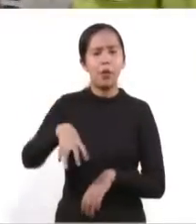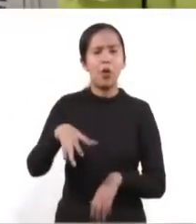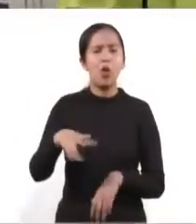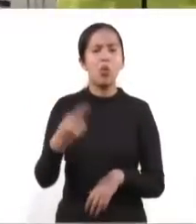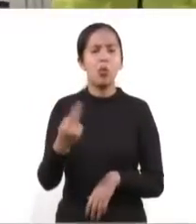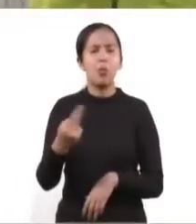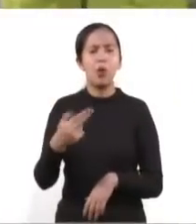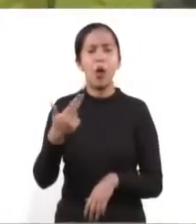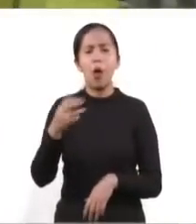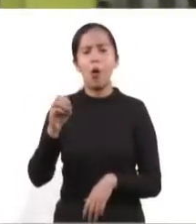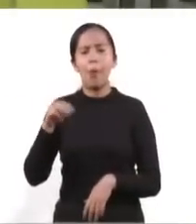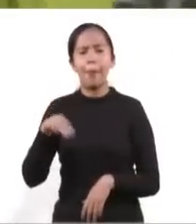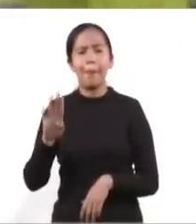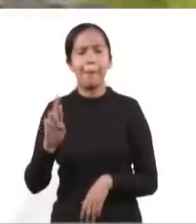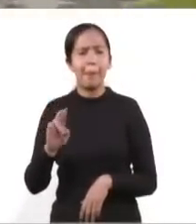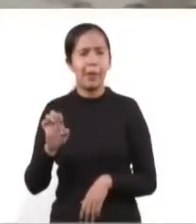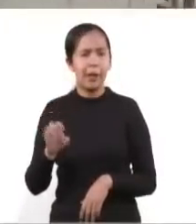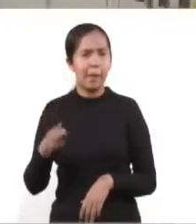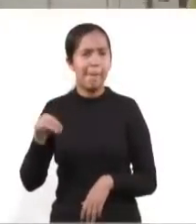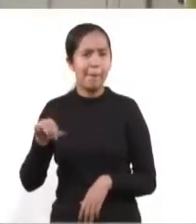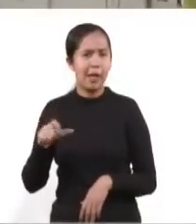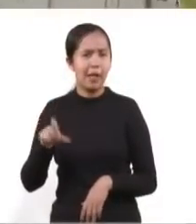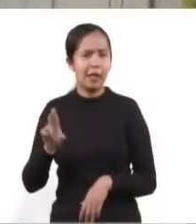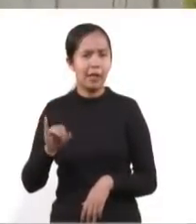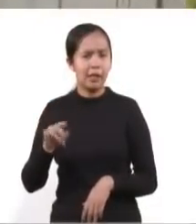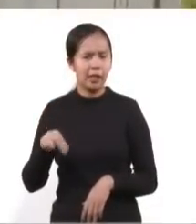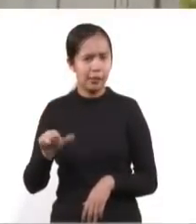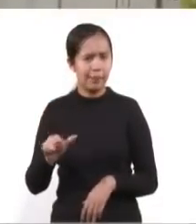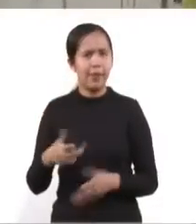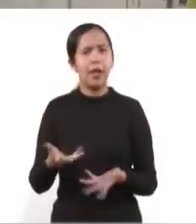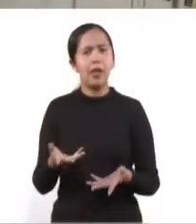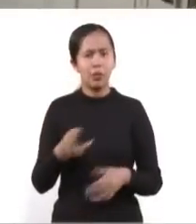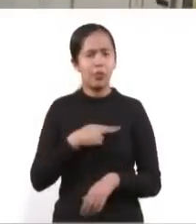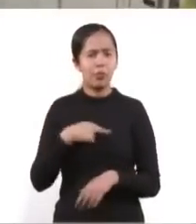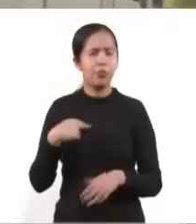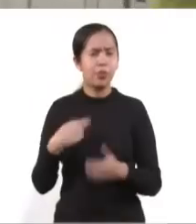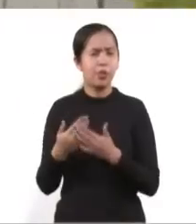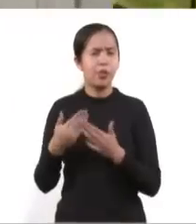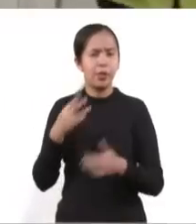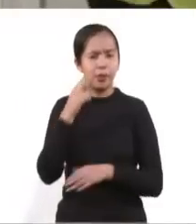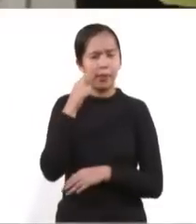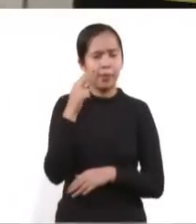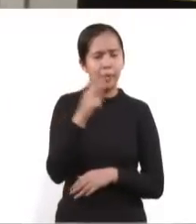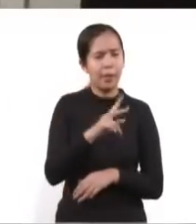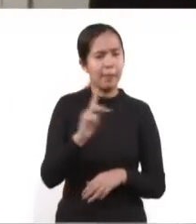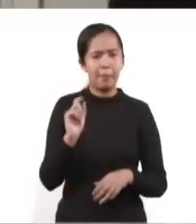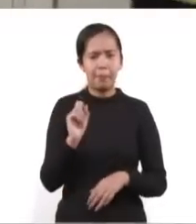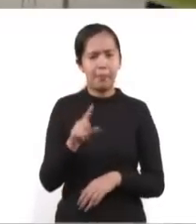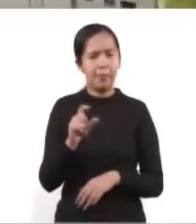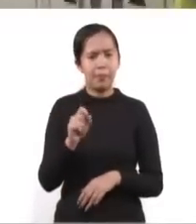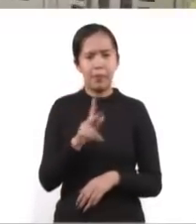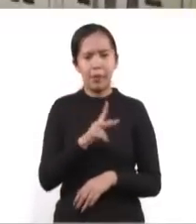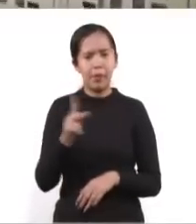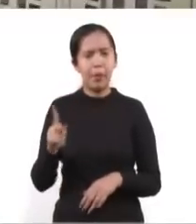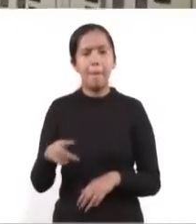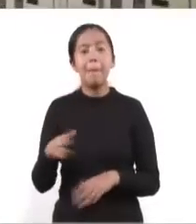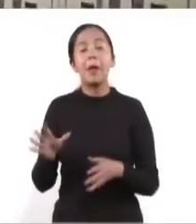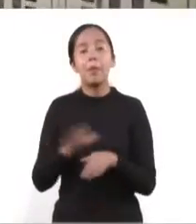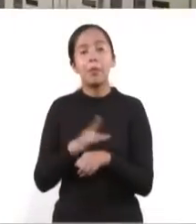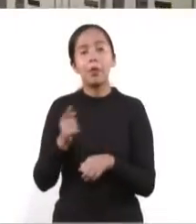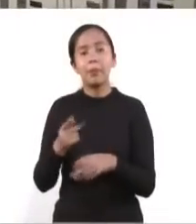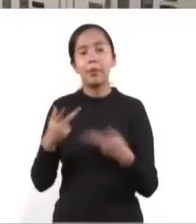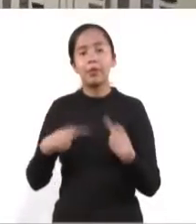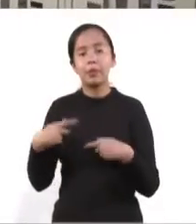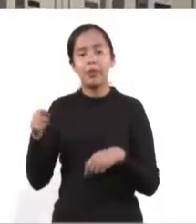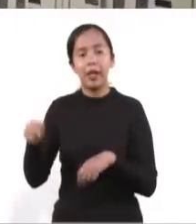que tiene la misma habilidad y capacidad que lo que vimos en el centro de control, y es para el tema de estar monitoreando, y habrá técnicos